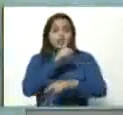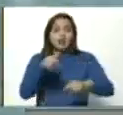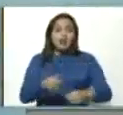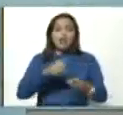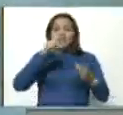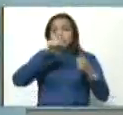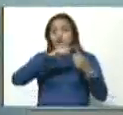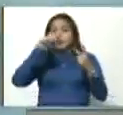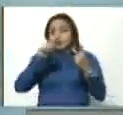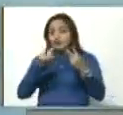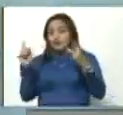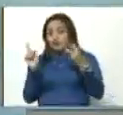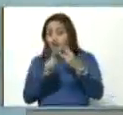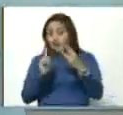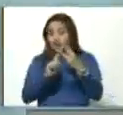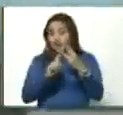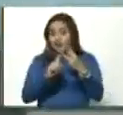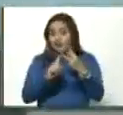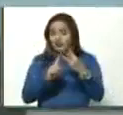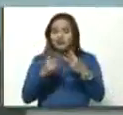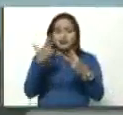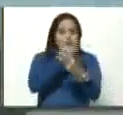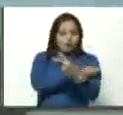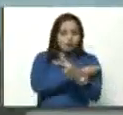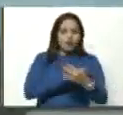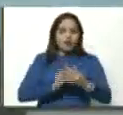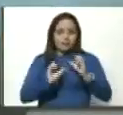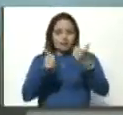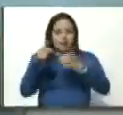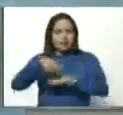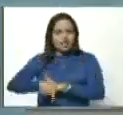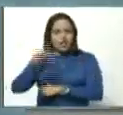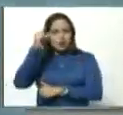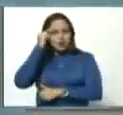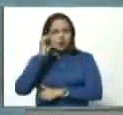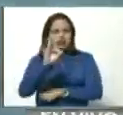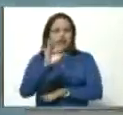refuerzo a quienes ya se han vacunado en su primera y segunda dosis, ha arrancado el día de hoy, 3 de enero de este 2022.